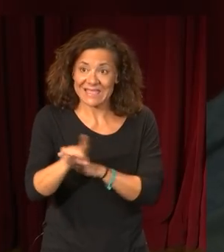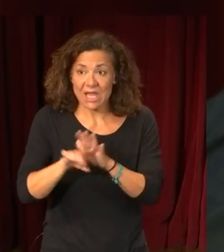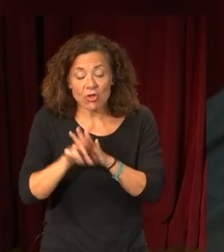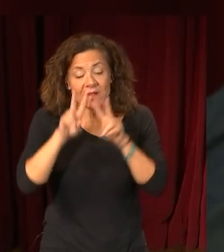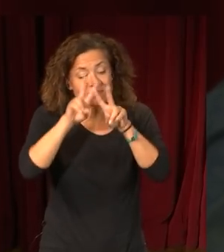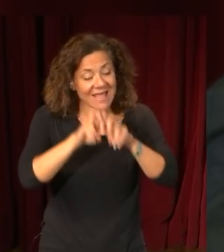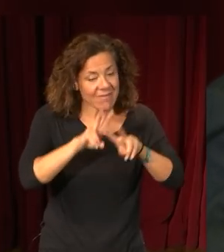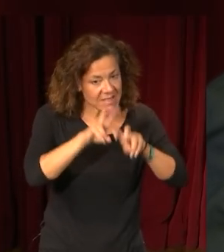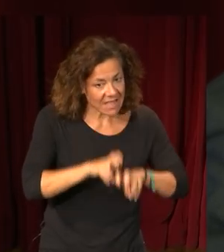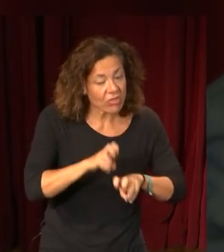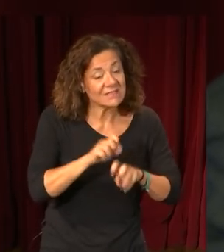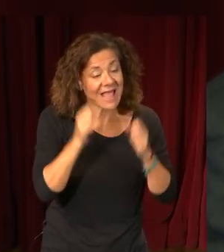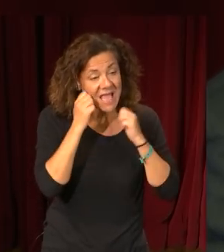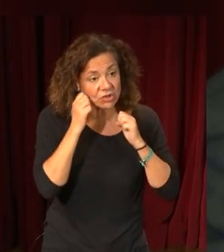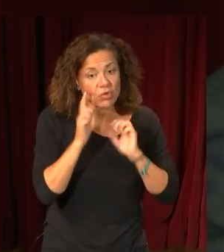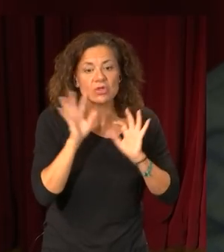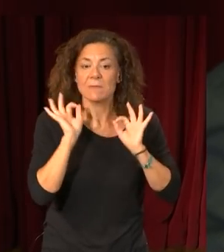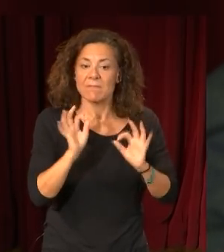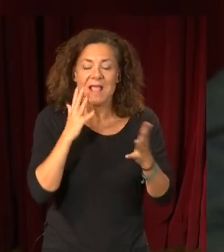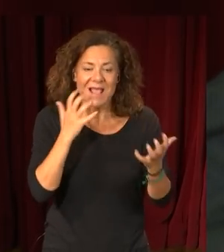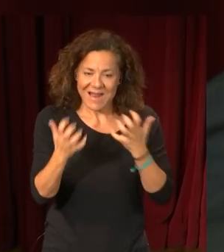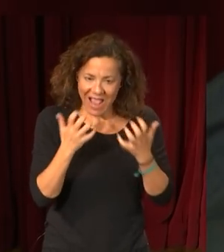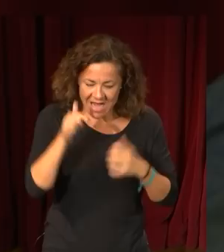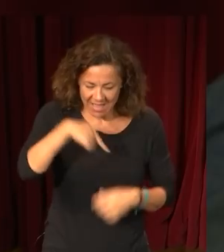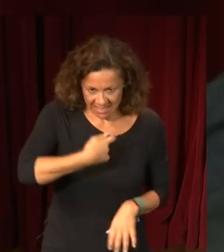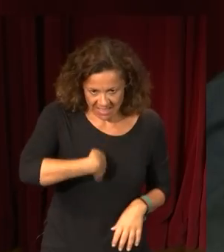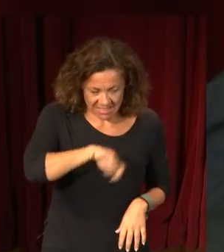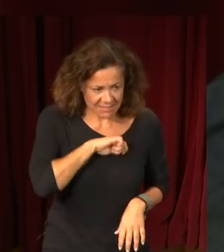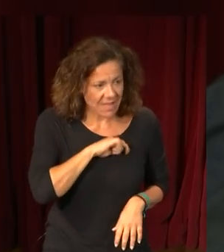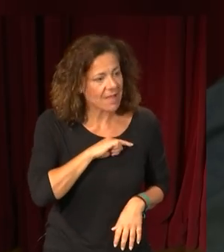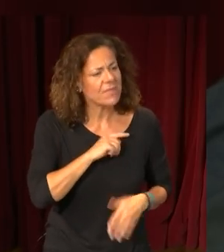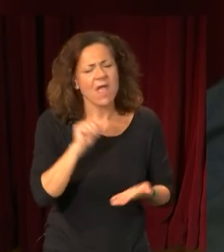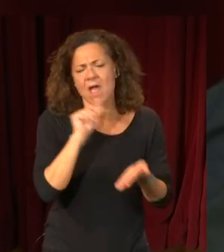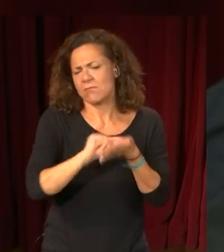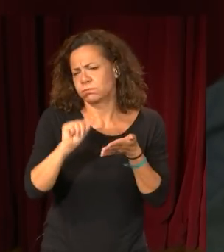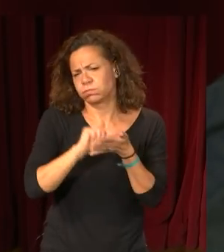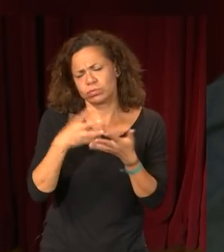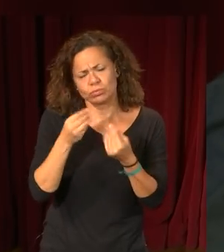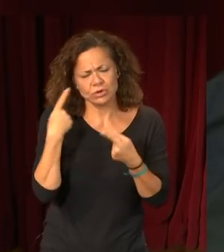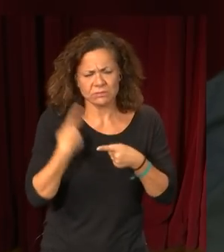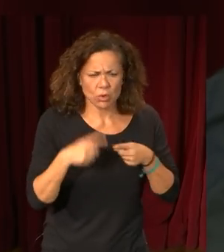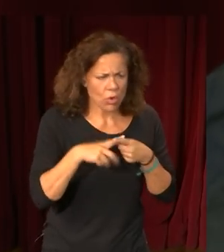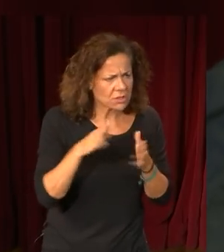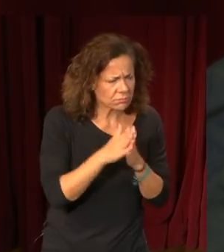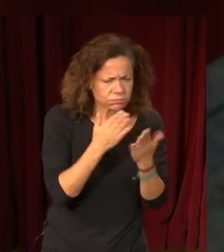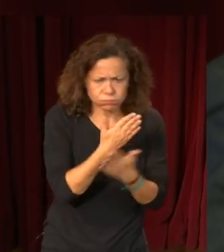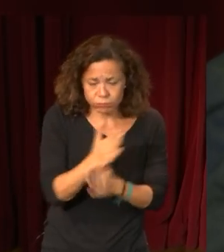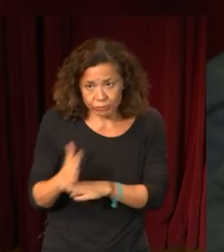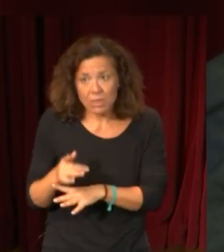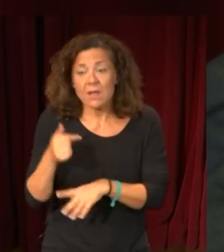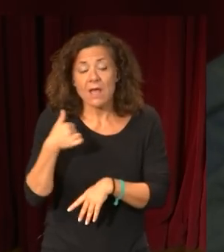estudios sobre todo del arte abajo medieval en españa es autor de numerosas publicaciones me gustaría